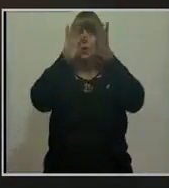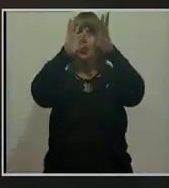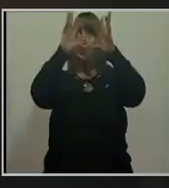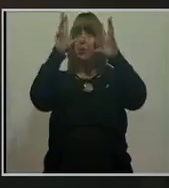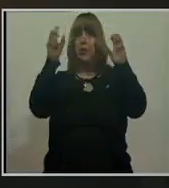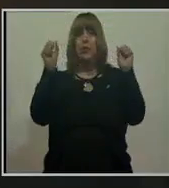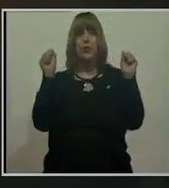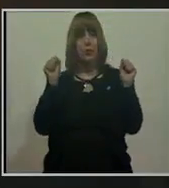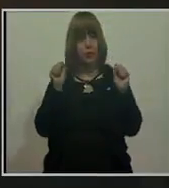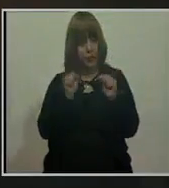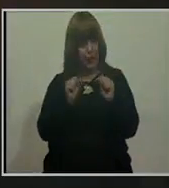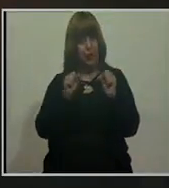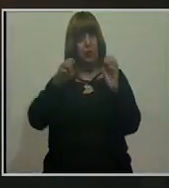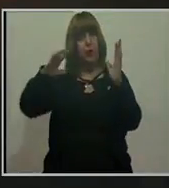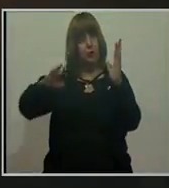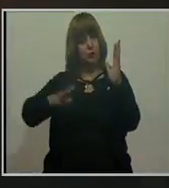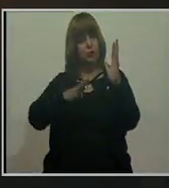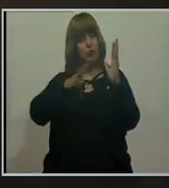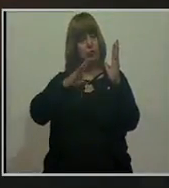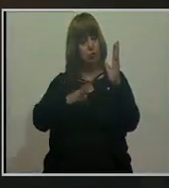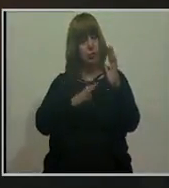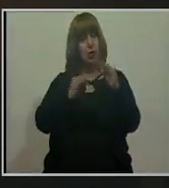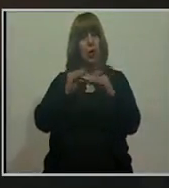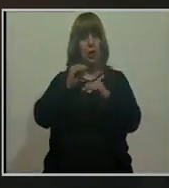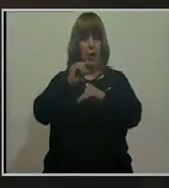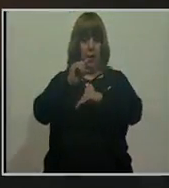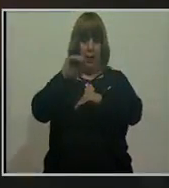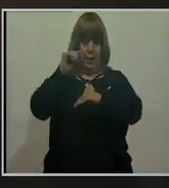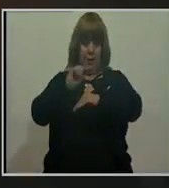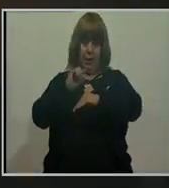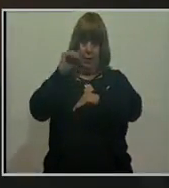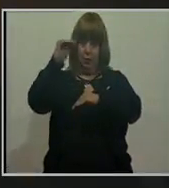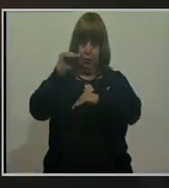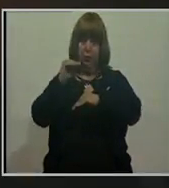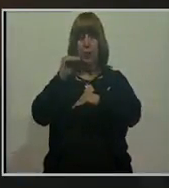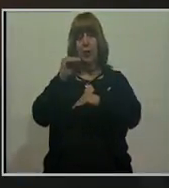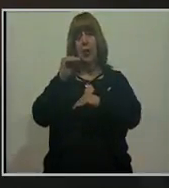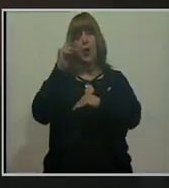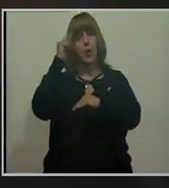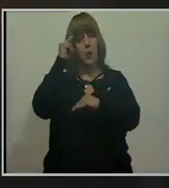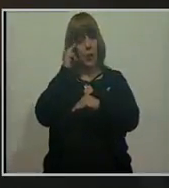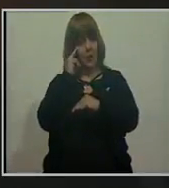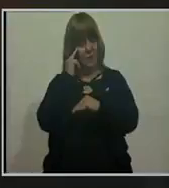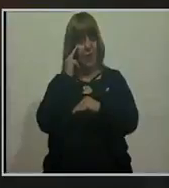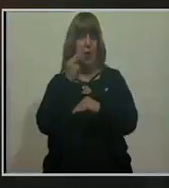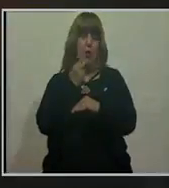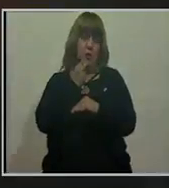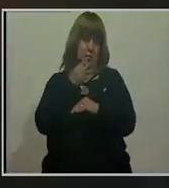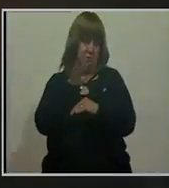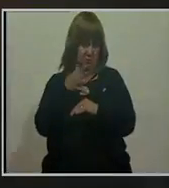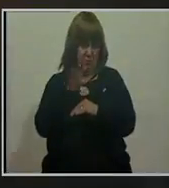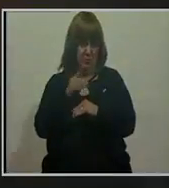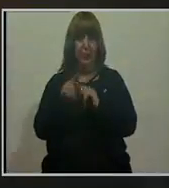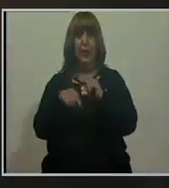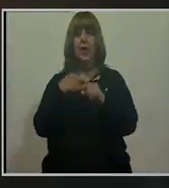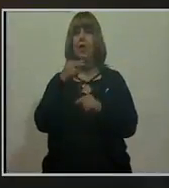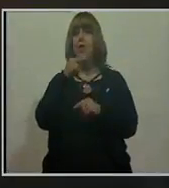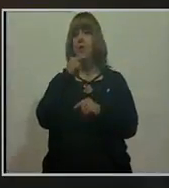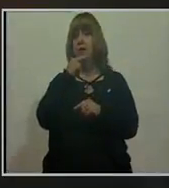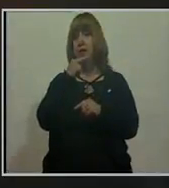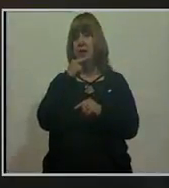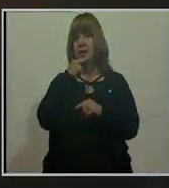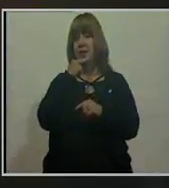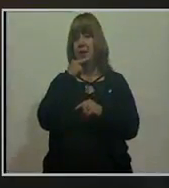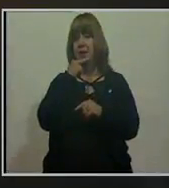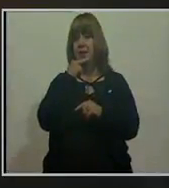frío, pasa el frente frío. La máxima baja nuevamente, se quedaría en un rango de 9 a 11 grados. Y para el viernes,